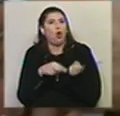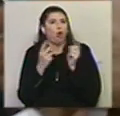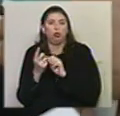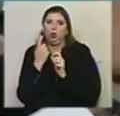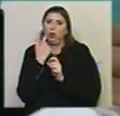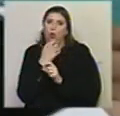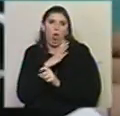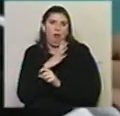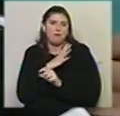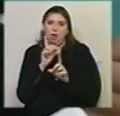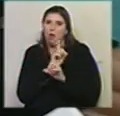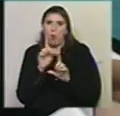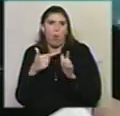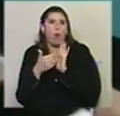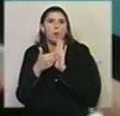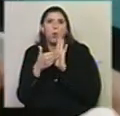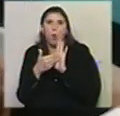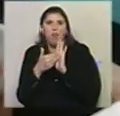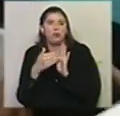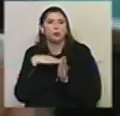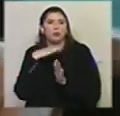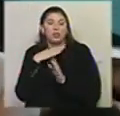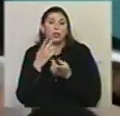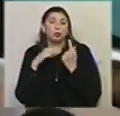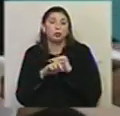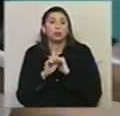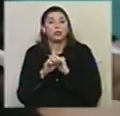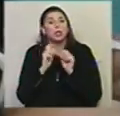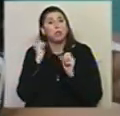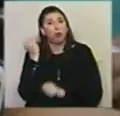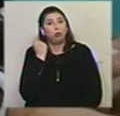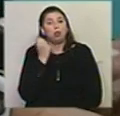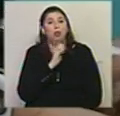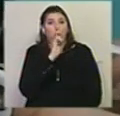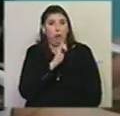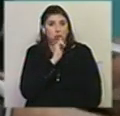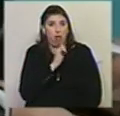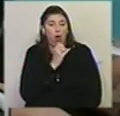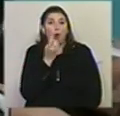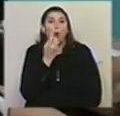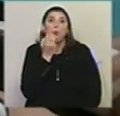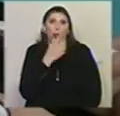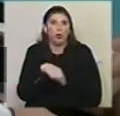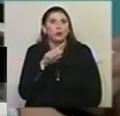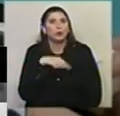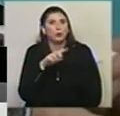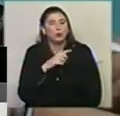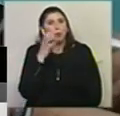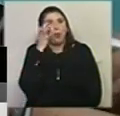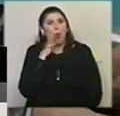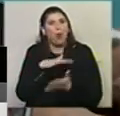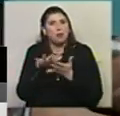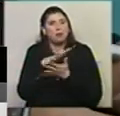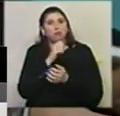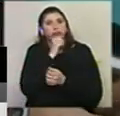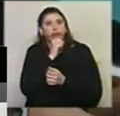está en etapa de implementación. Y es muy importante comentarlo porque, bueno, nuestra población es una población envejecida, que vive más, que tiene más enfermedades